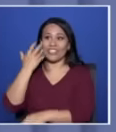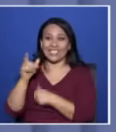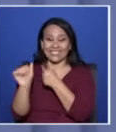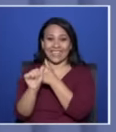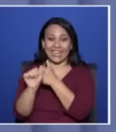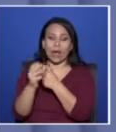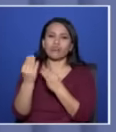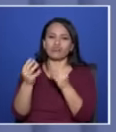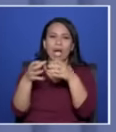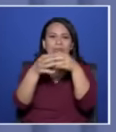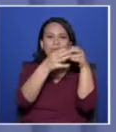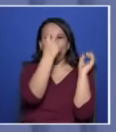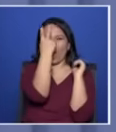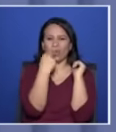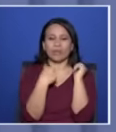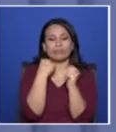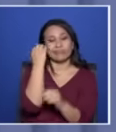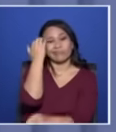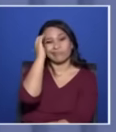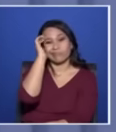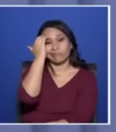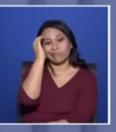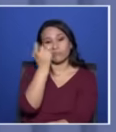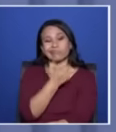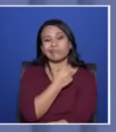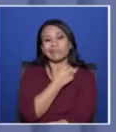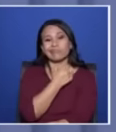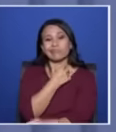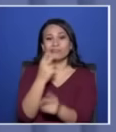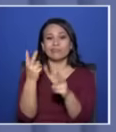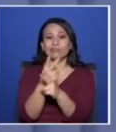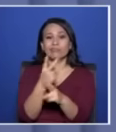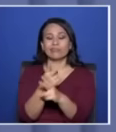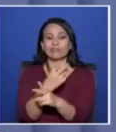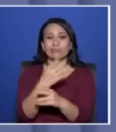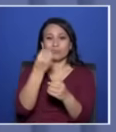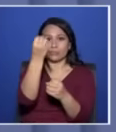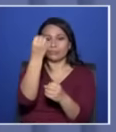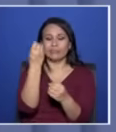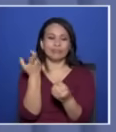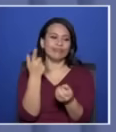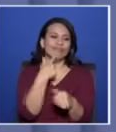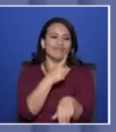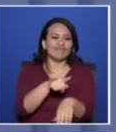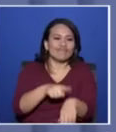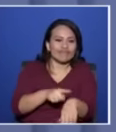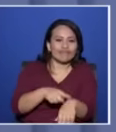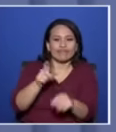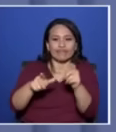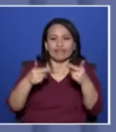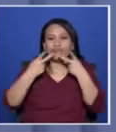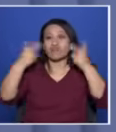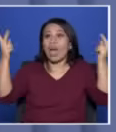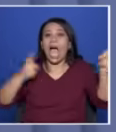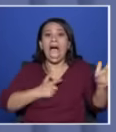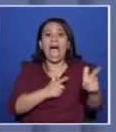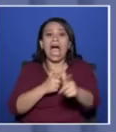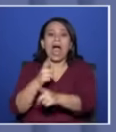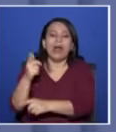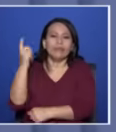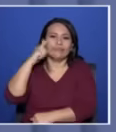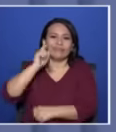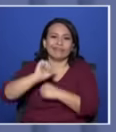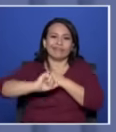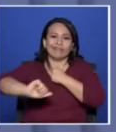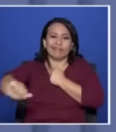gremios turísticos y hoteleros ven con preocupación que la inseguridad y la semaforización por el toque de queda alejen a los visitantes en cantones